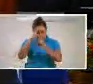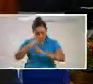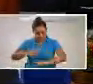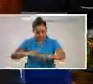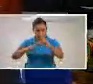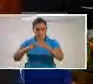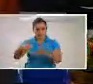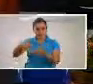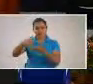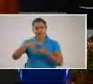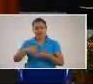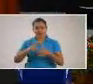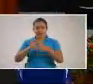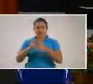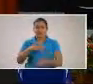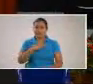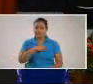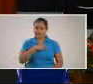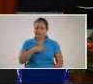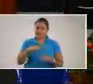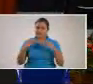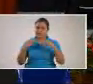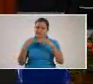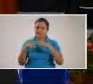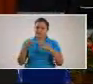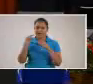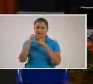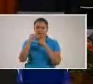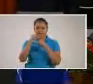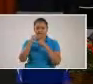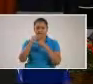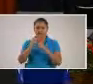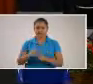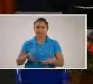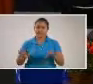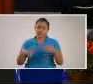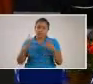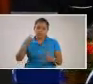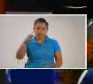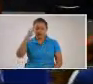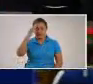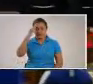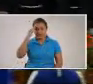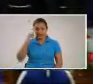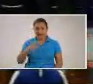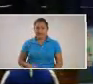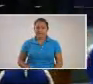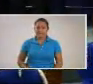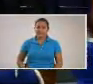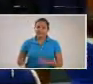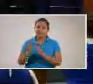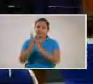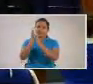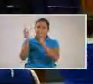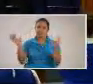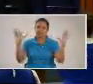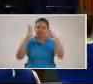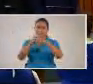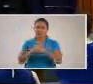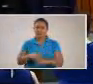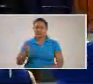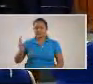de ministrar, de enseñar la palabra. Y como usted lo sabe, los domingos en la noche siempre